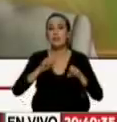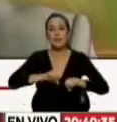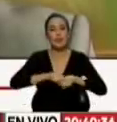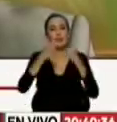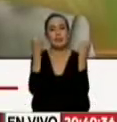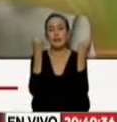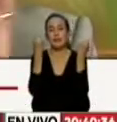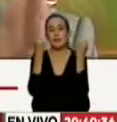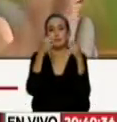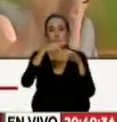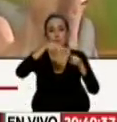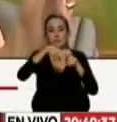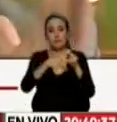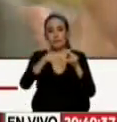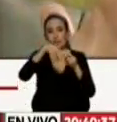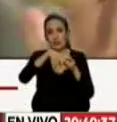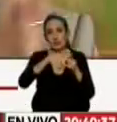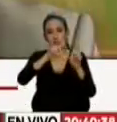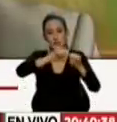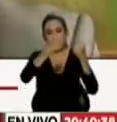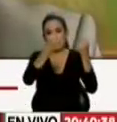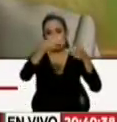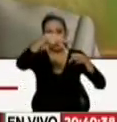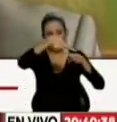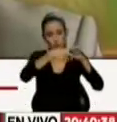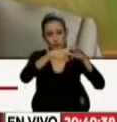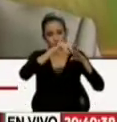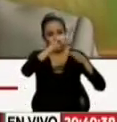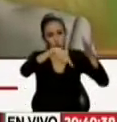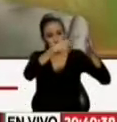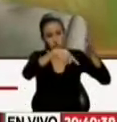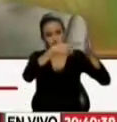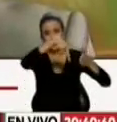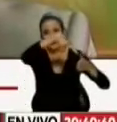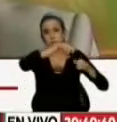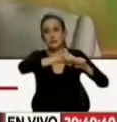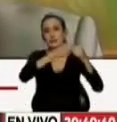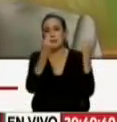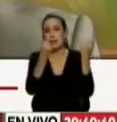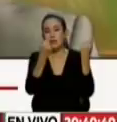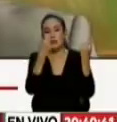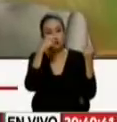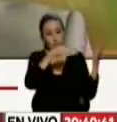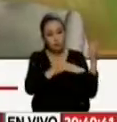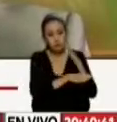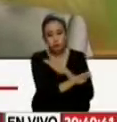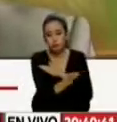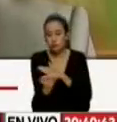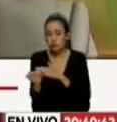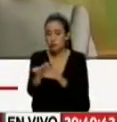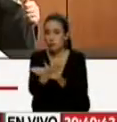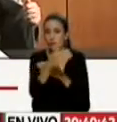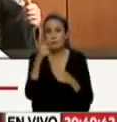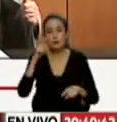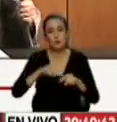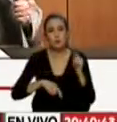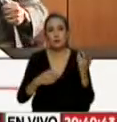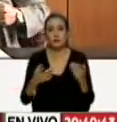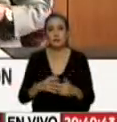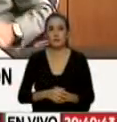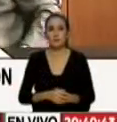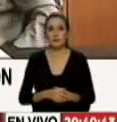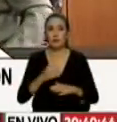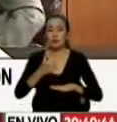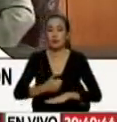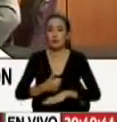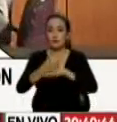un ventilador que llevaba el calor para que se evapore el agua oxigenada, en este caso no pasó. Según las